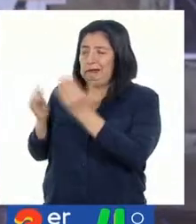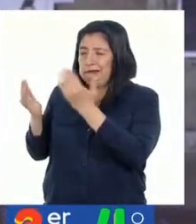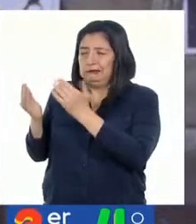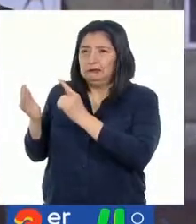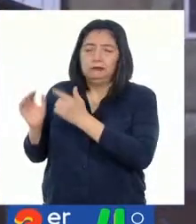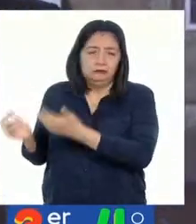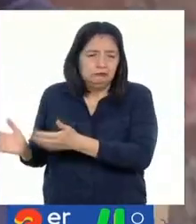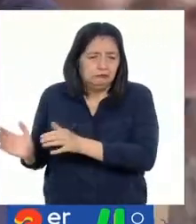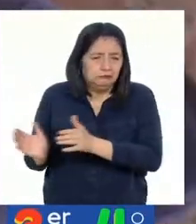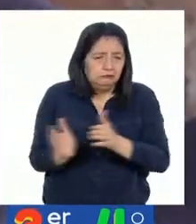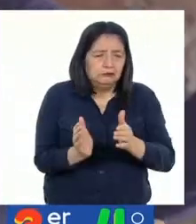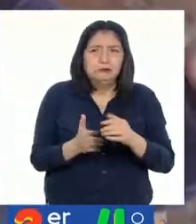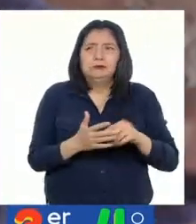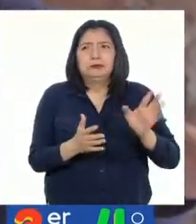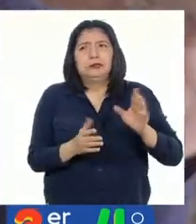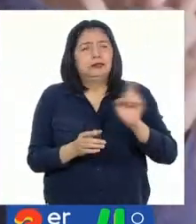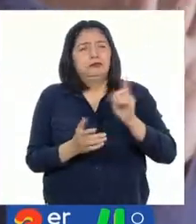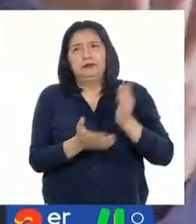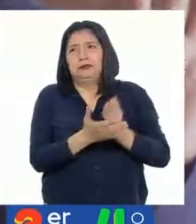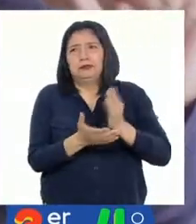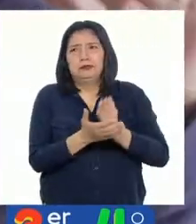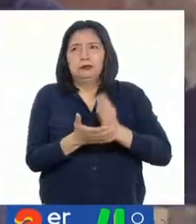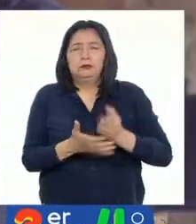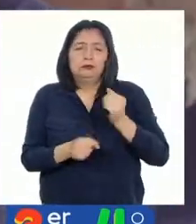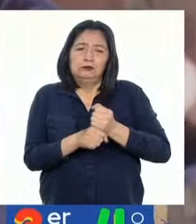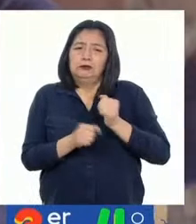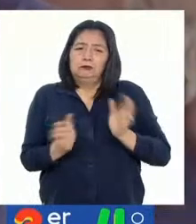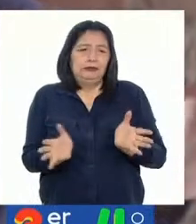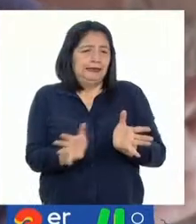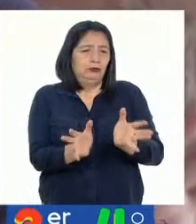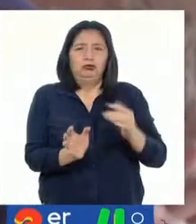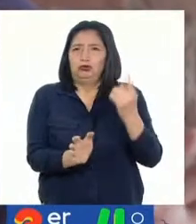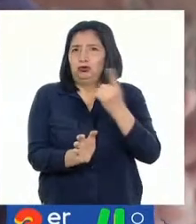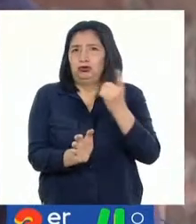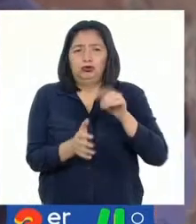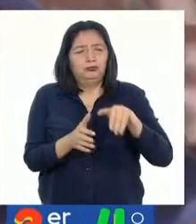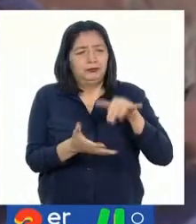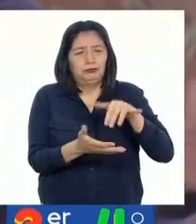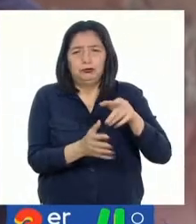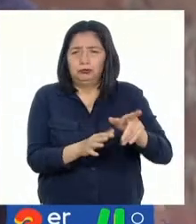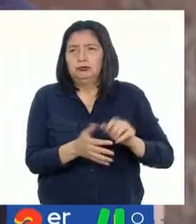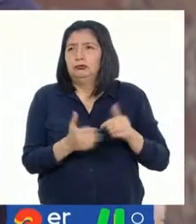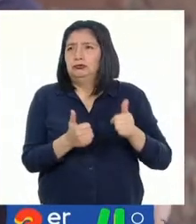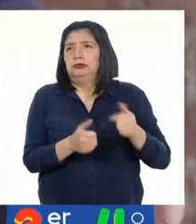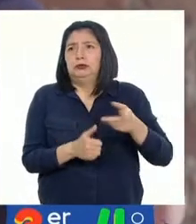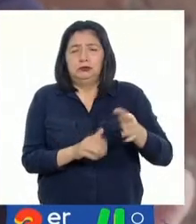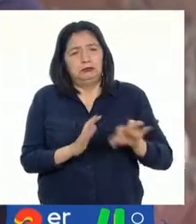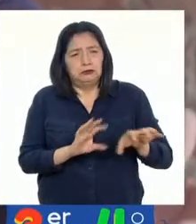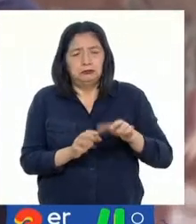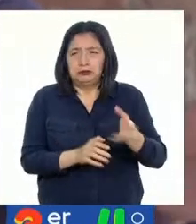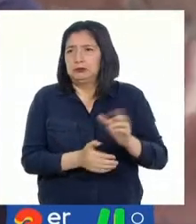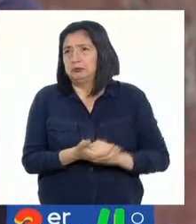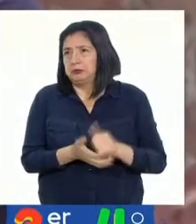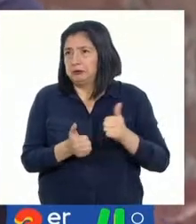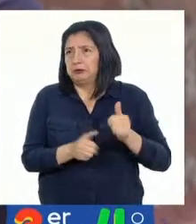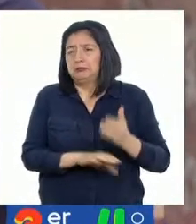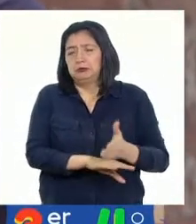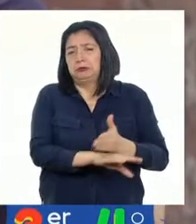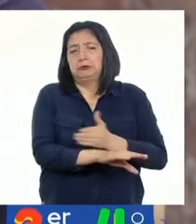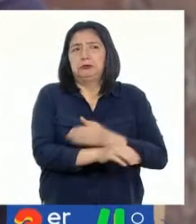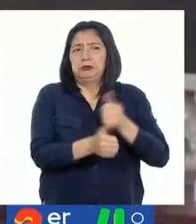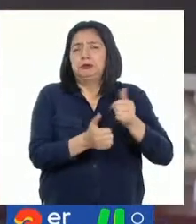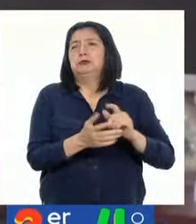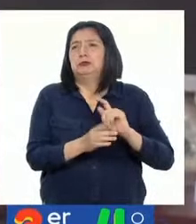que haber separado, ¿no? Porque que nadie le moleste, pues, ¿no? Sus trabajos de ellos para ir con ellos y se desenvuelven bastante, ¿no? Y sobresalgan con